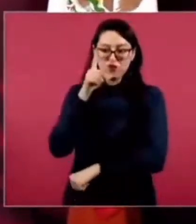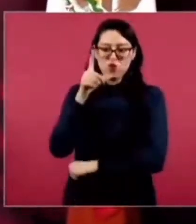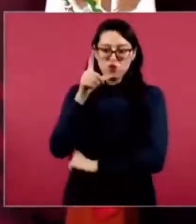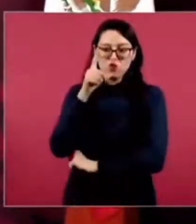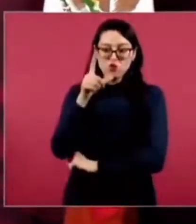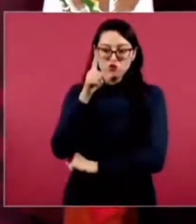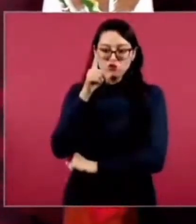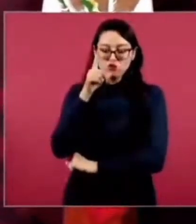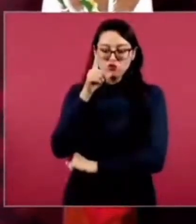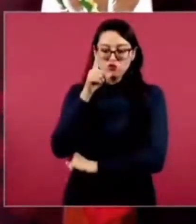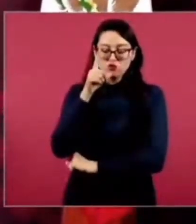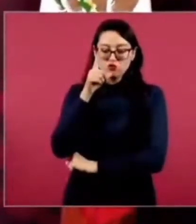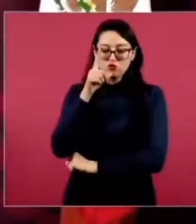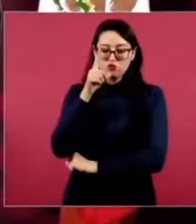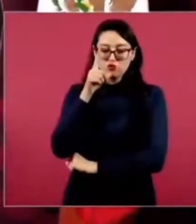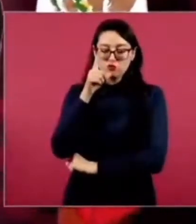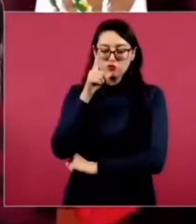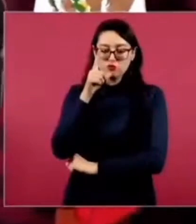y